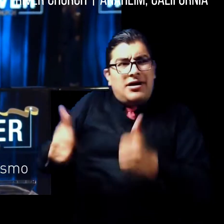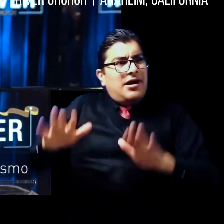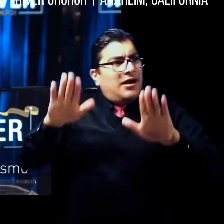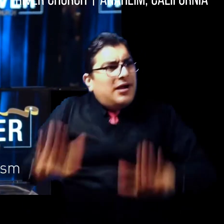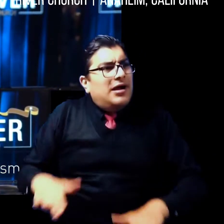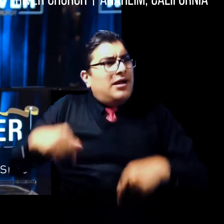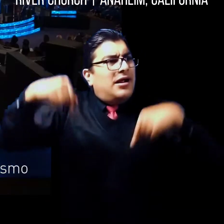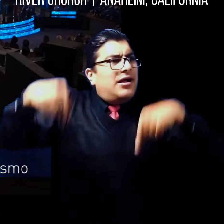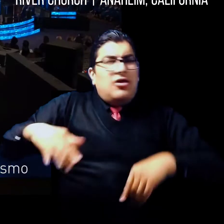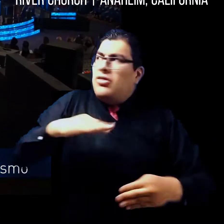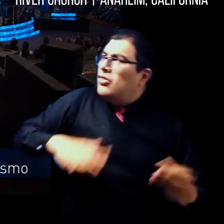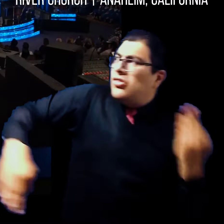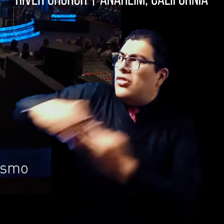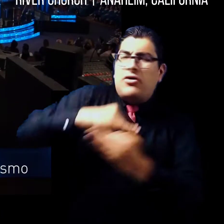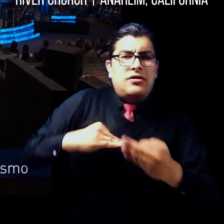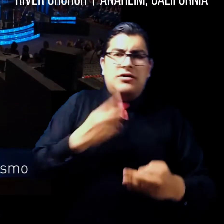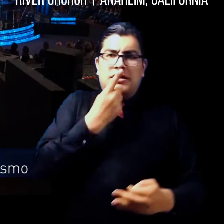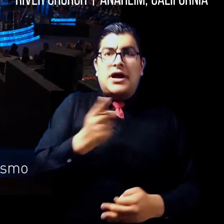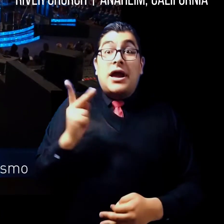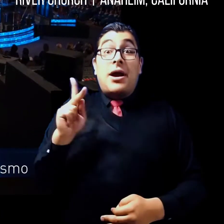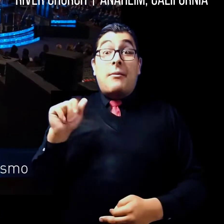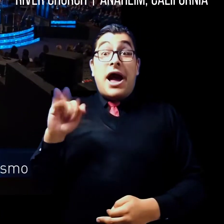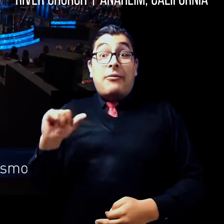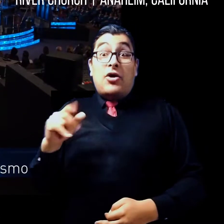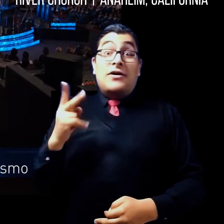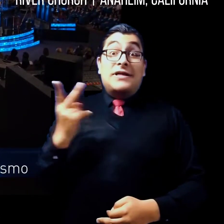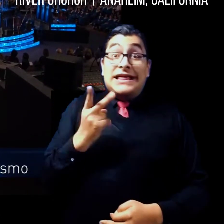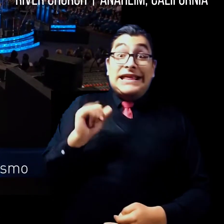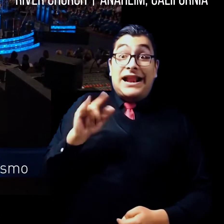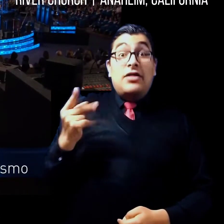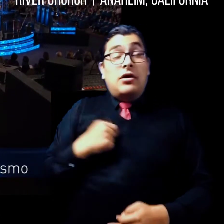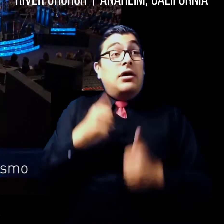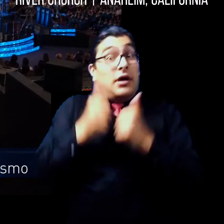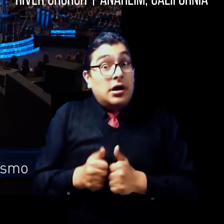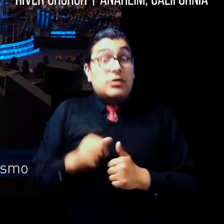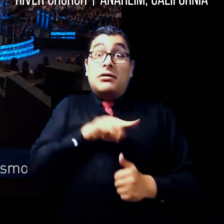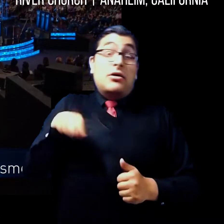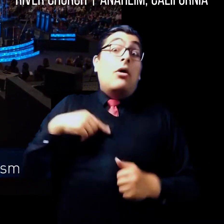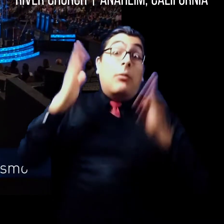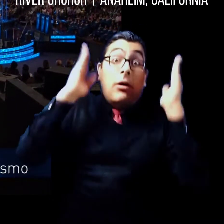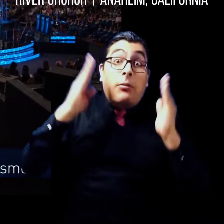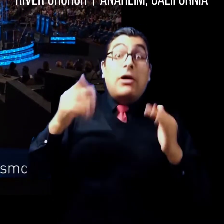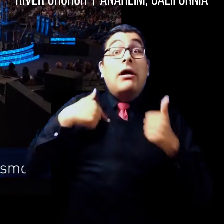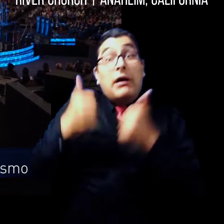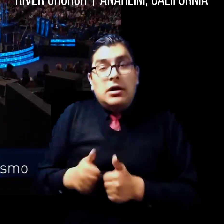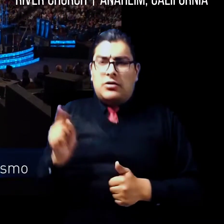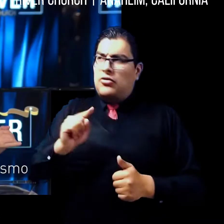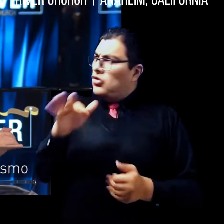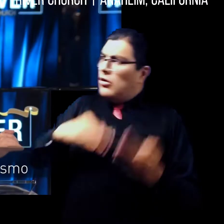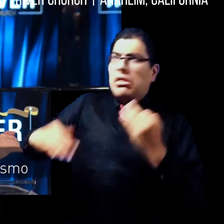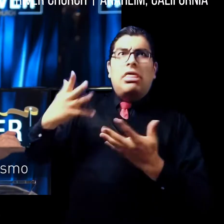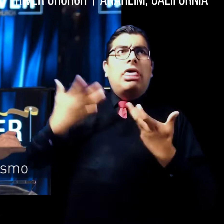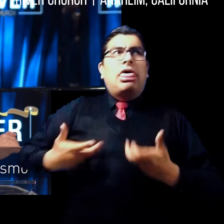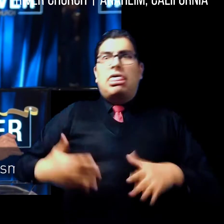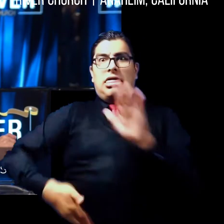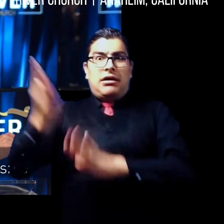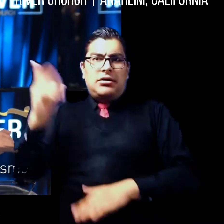aquí. Todos. No dijo Pablo y Silas, los únicos dos bobos cristianos que nos quedamos. Los demás rajaron todos. Todos.